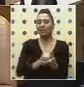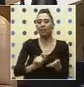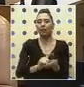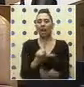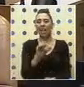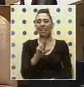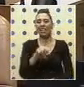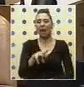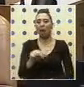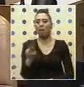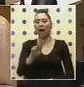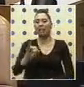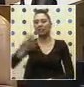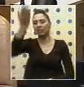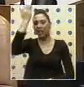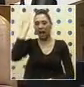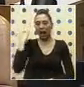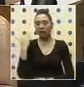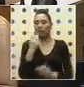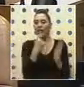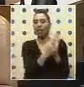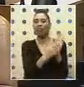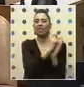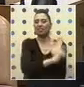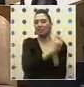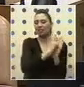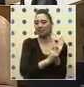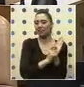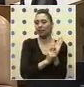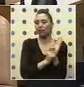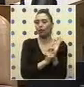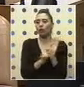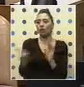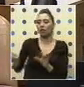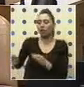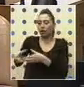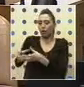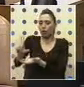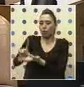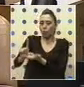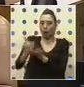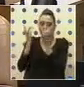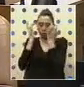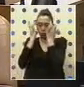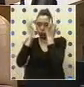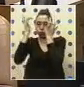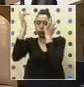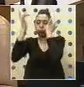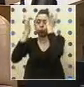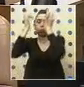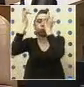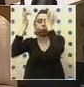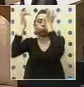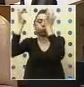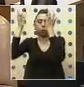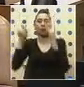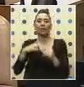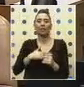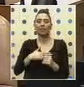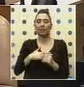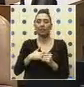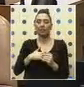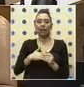Masi en el pasado que a ese cenáculo del saber y la sabiencia con que pretenden